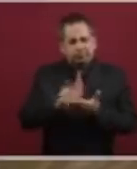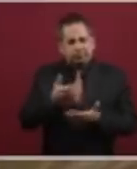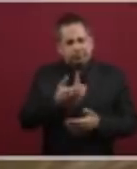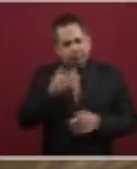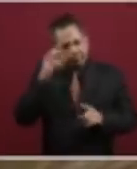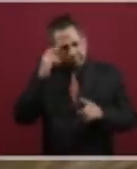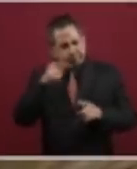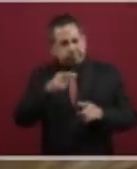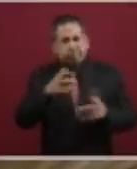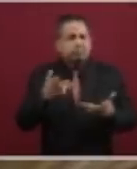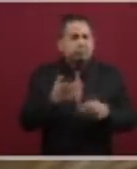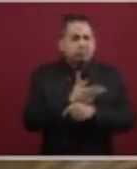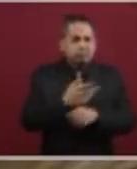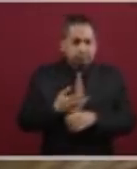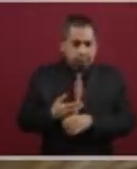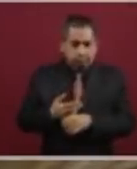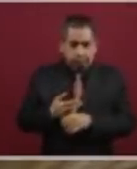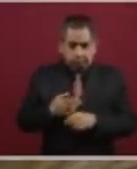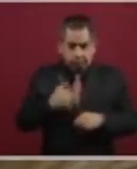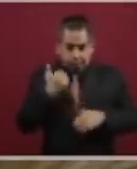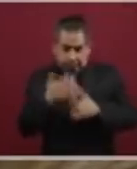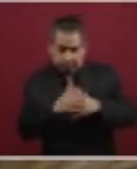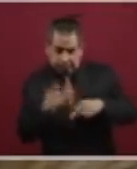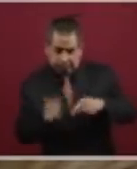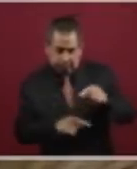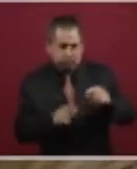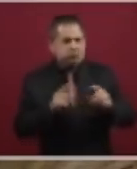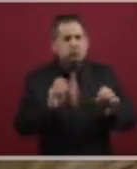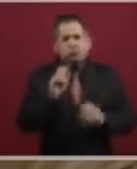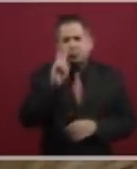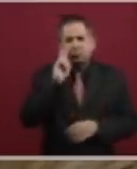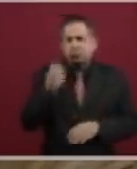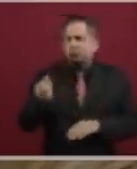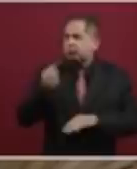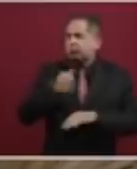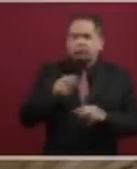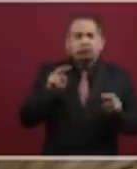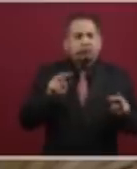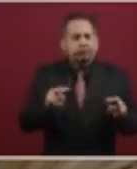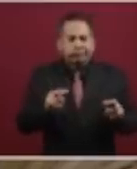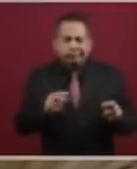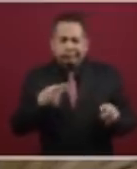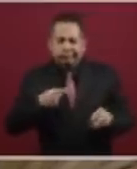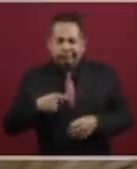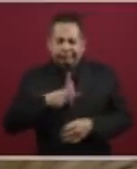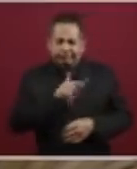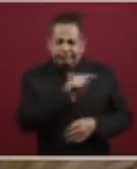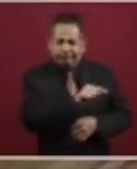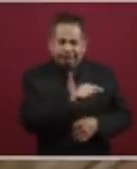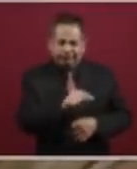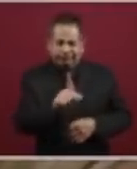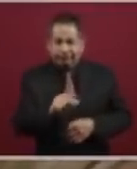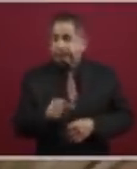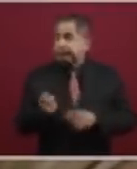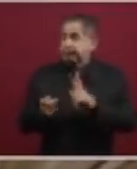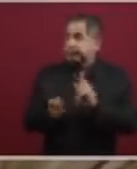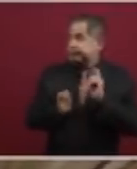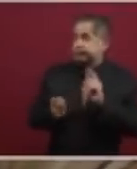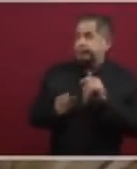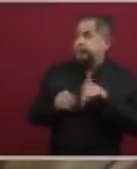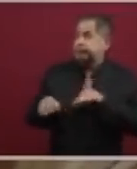a su llegada a la secretaría ha visto personal que está cobrando